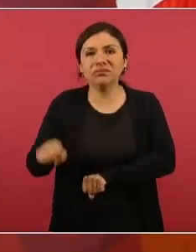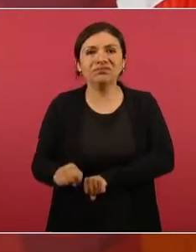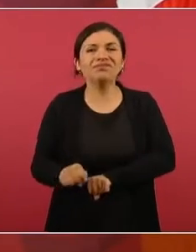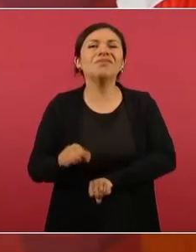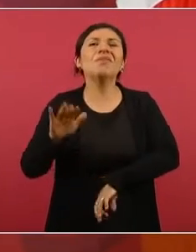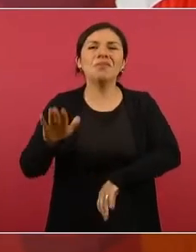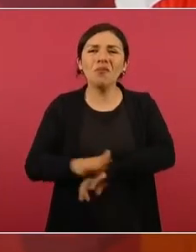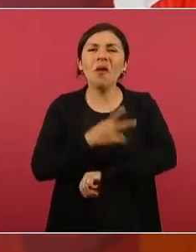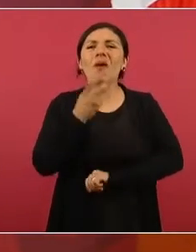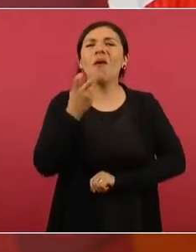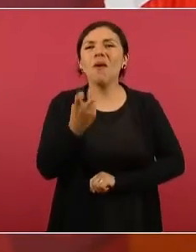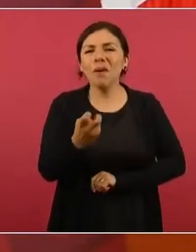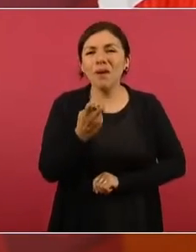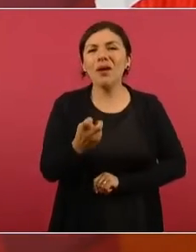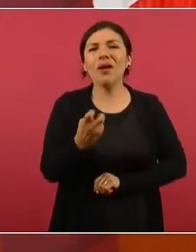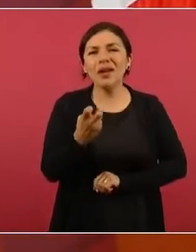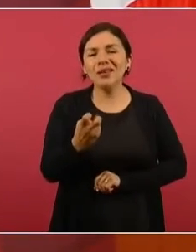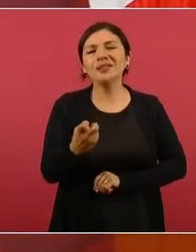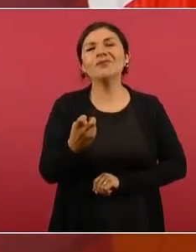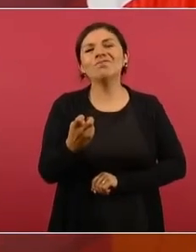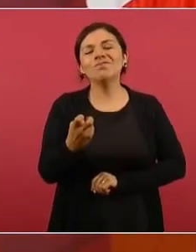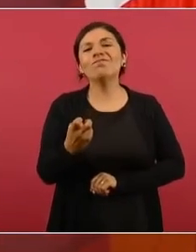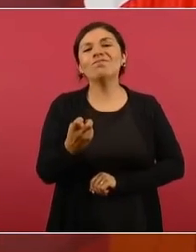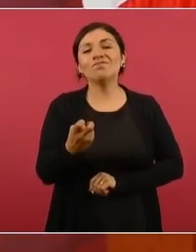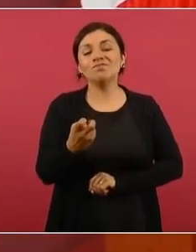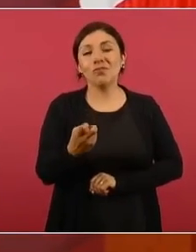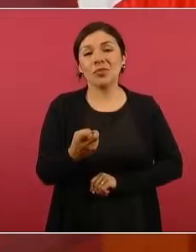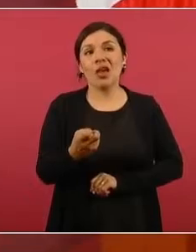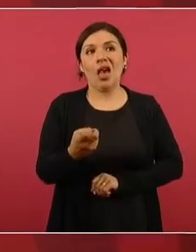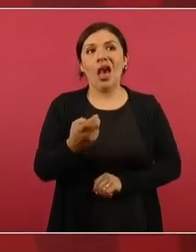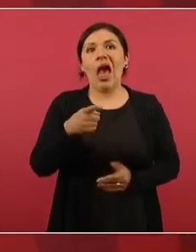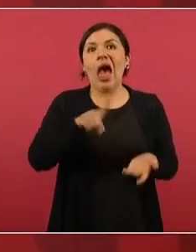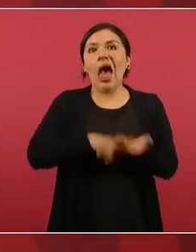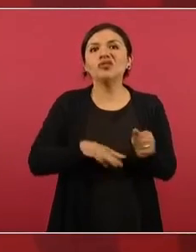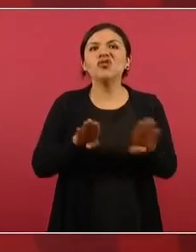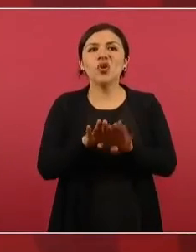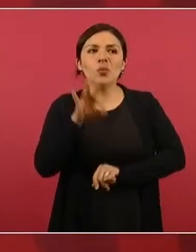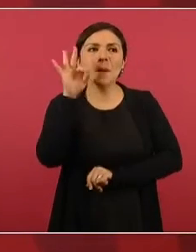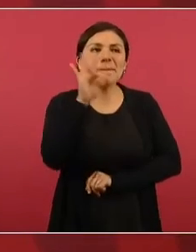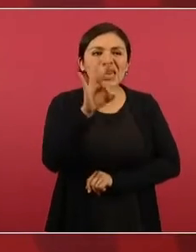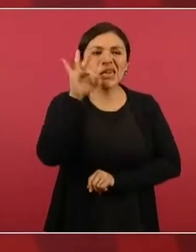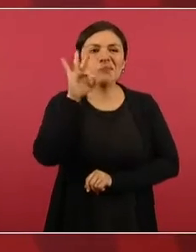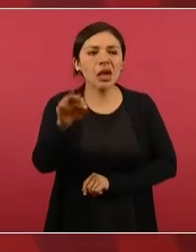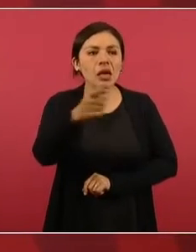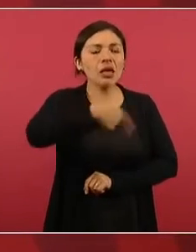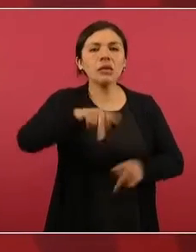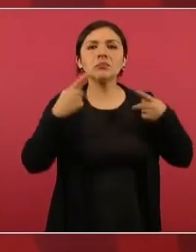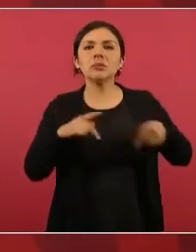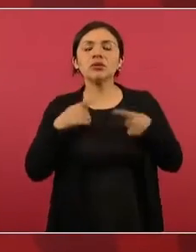Por eso también la estrategia del miedo,